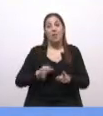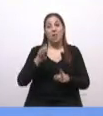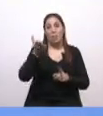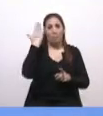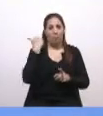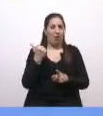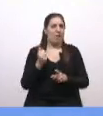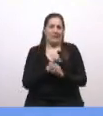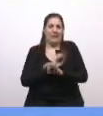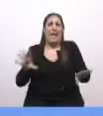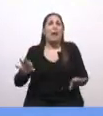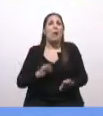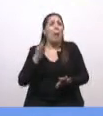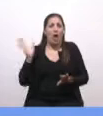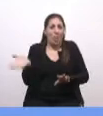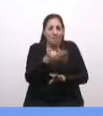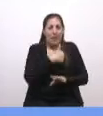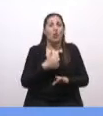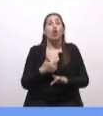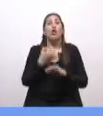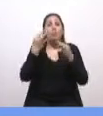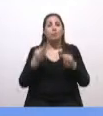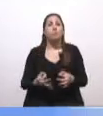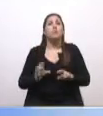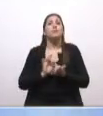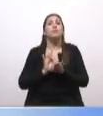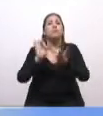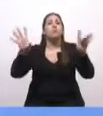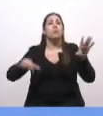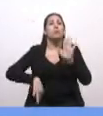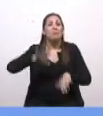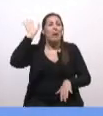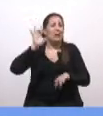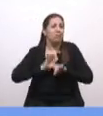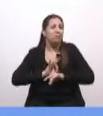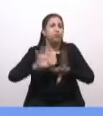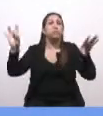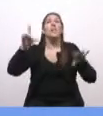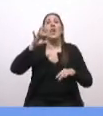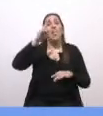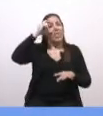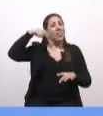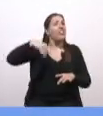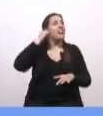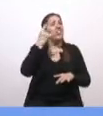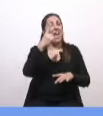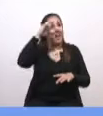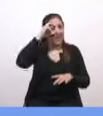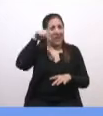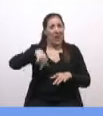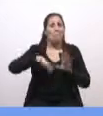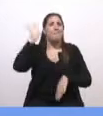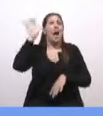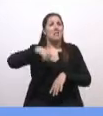trágico año para todo la verdad se registró la epidemia de dengue más importante desde la reemergencia de la enfermedad nuestro